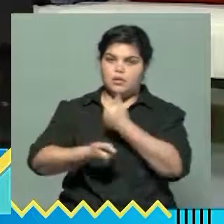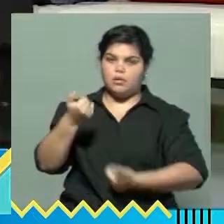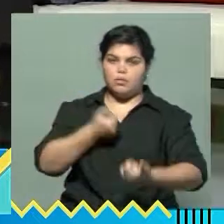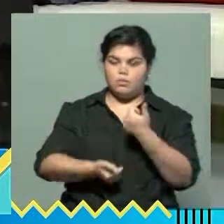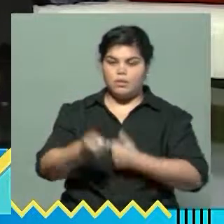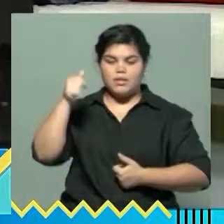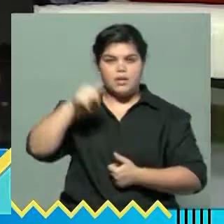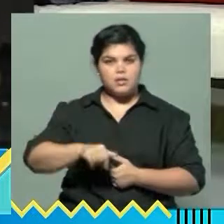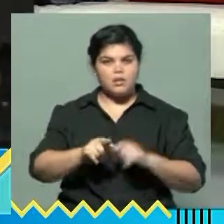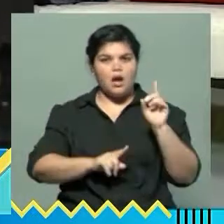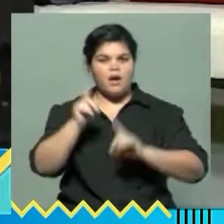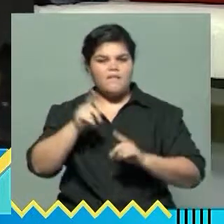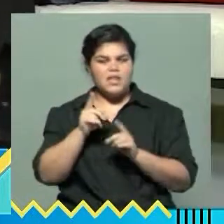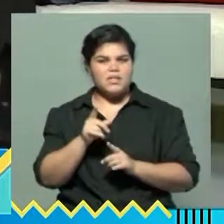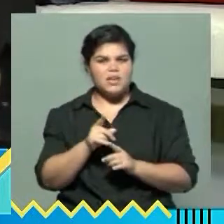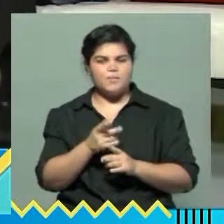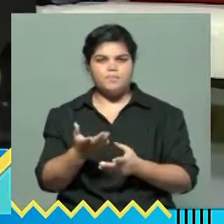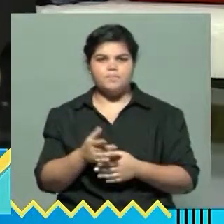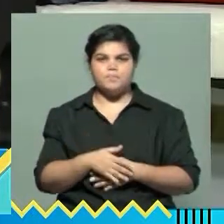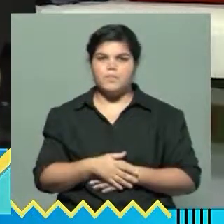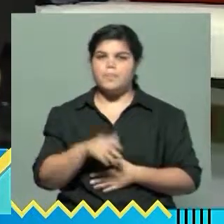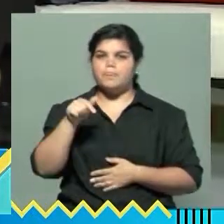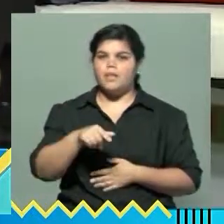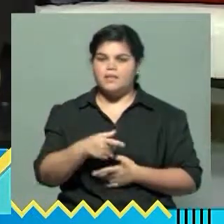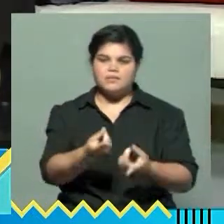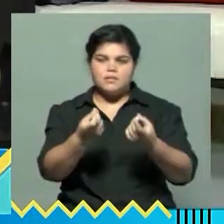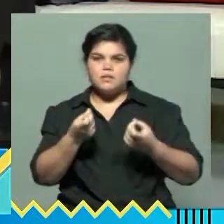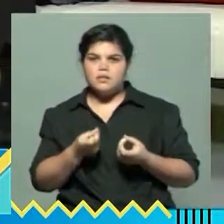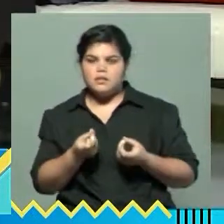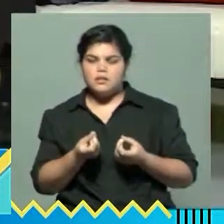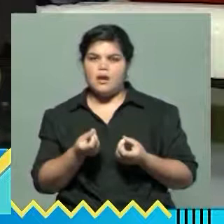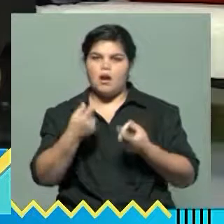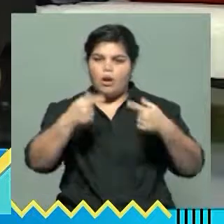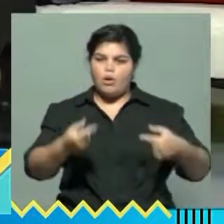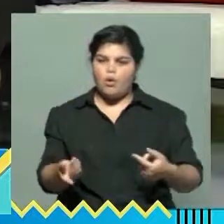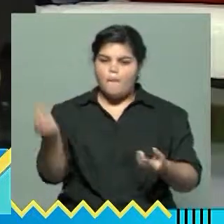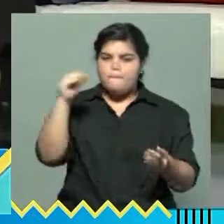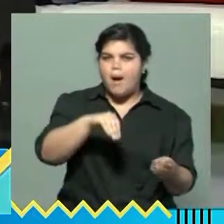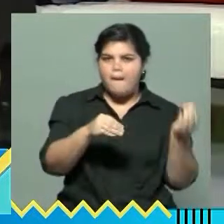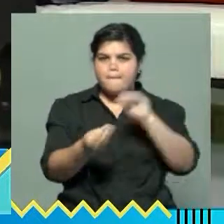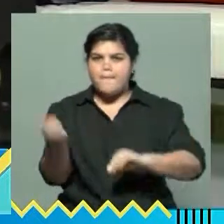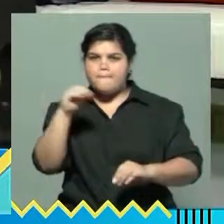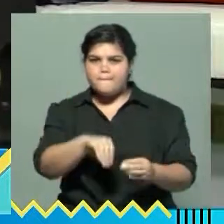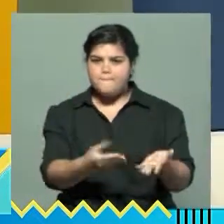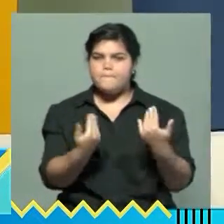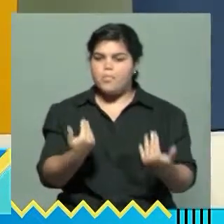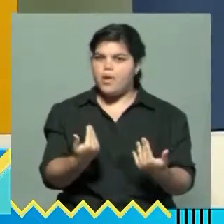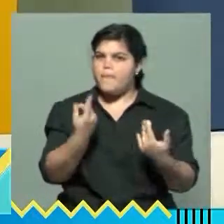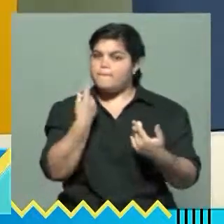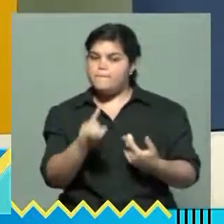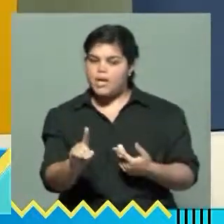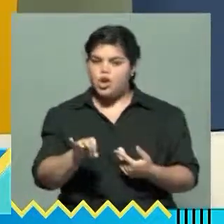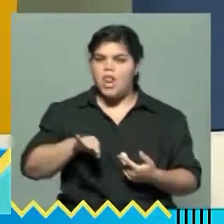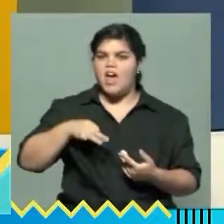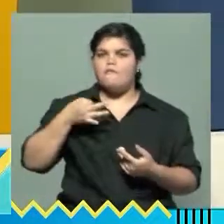un poco más críticos y que se pueden utilizar de mejor manera para algunas incorporaciones, toda la vida nosotros mantenemos un fenómeno de